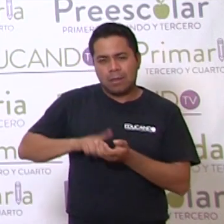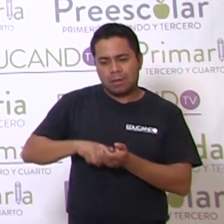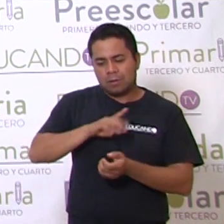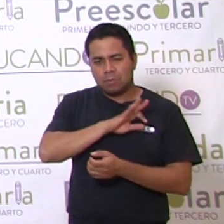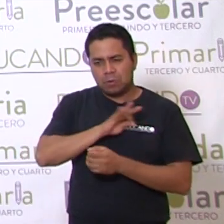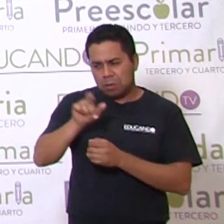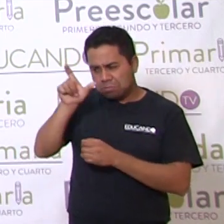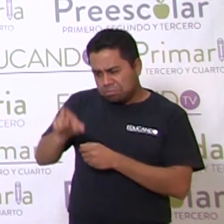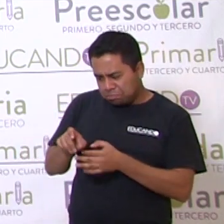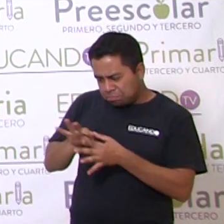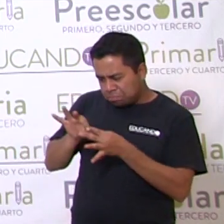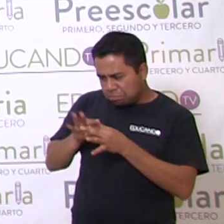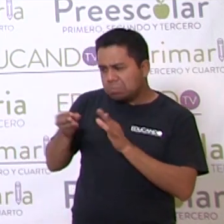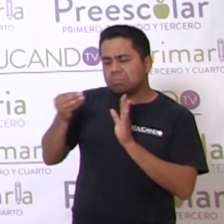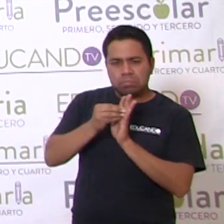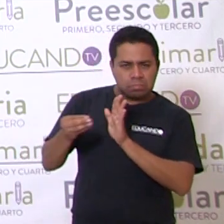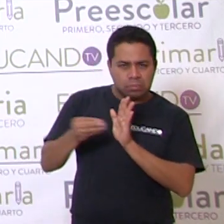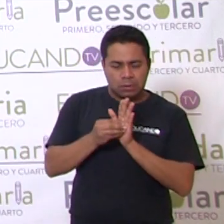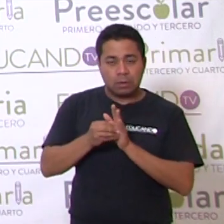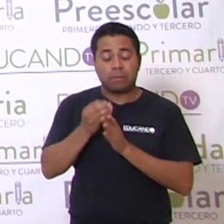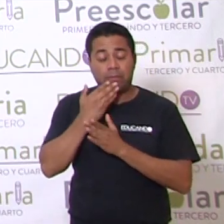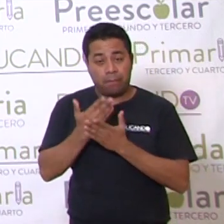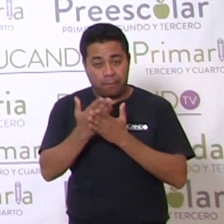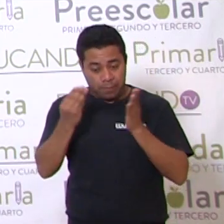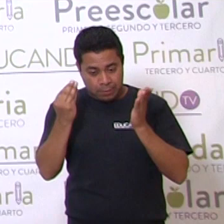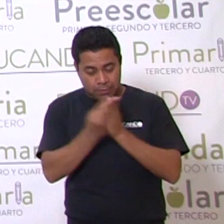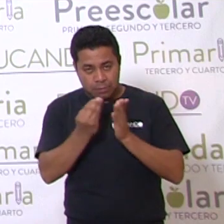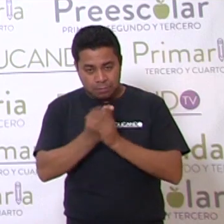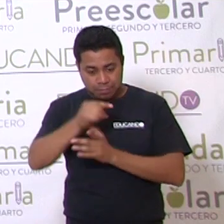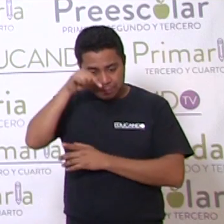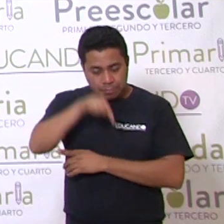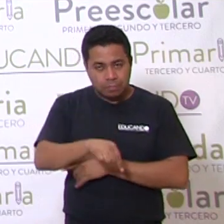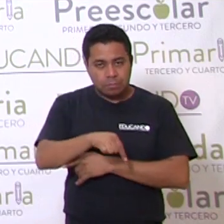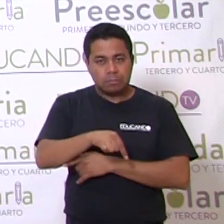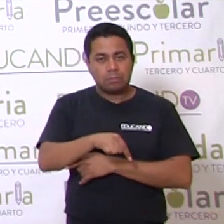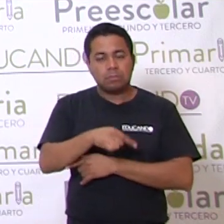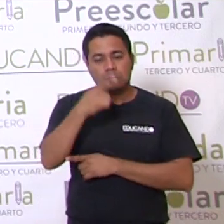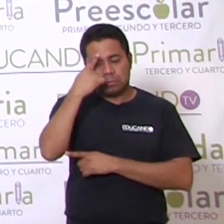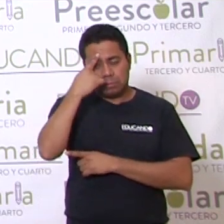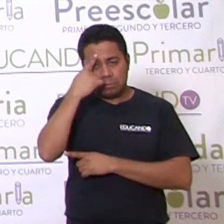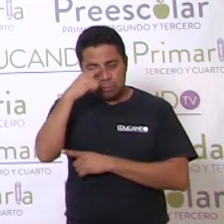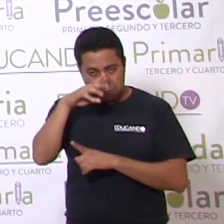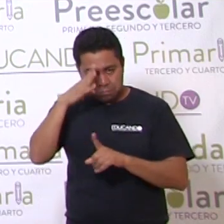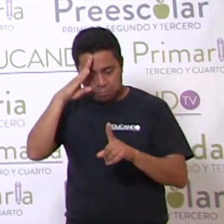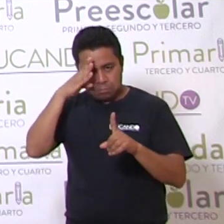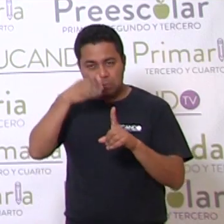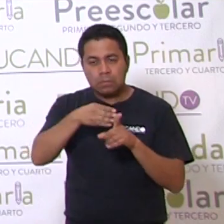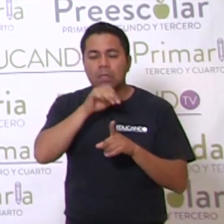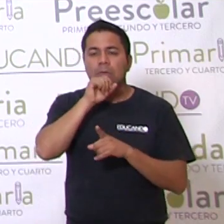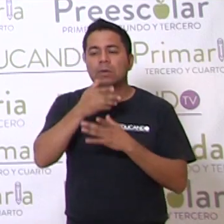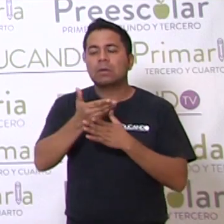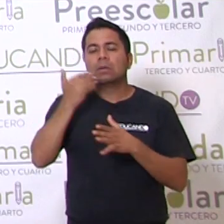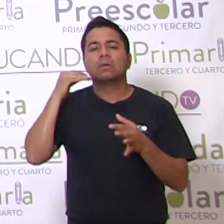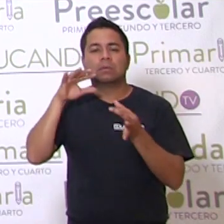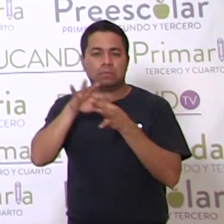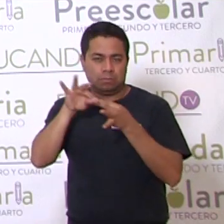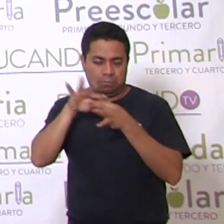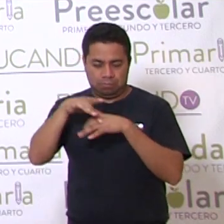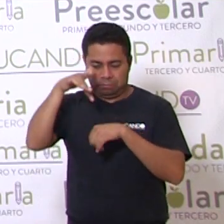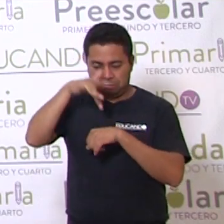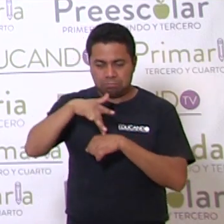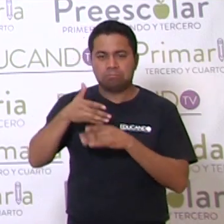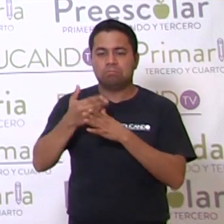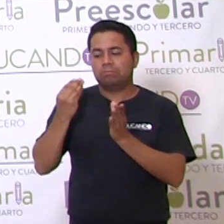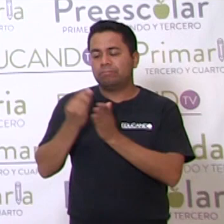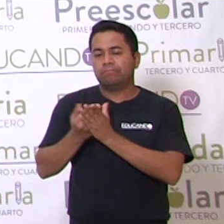descripciones. Muy bien, en esta sesión nos vamos a abocar a lo que practicamos y también trabajamos la sesión